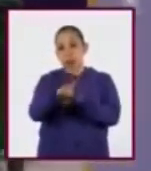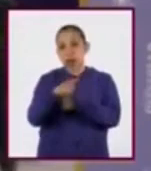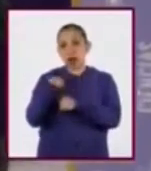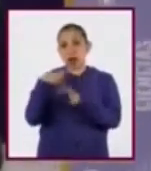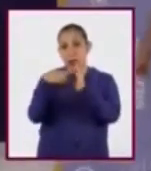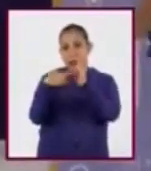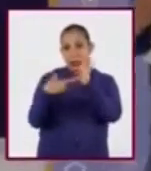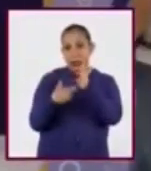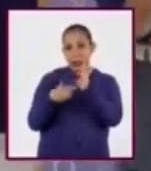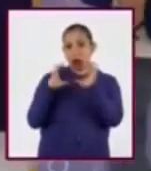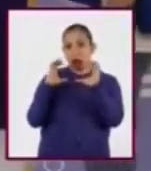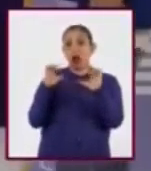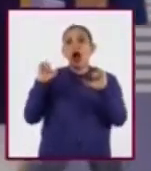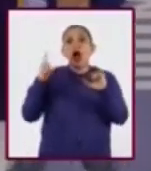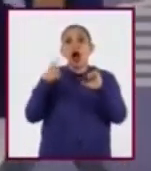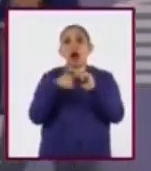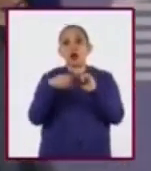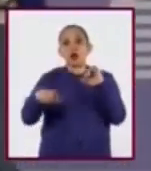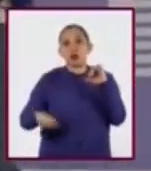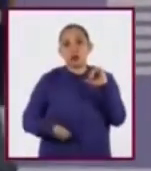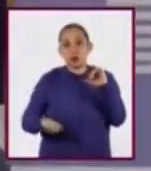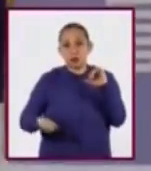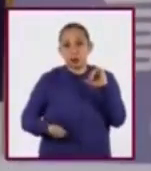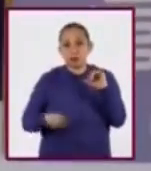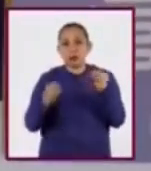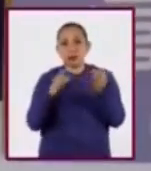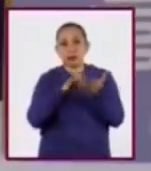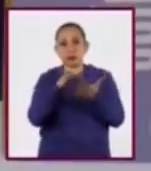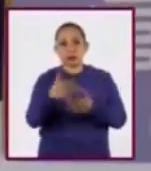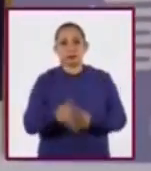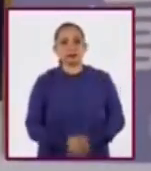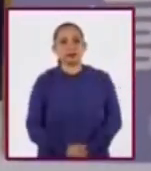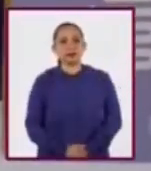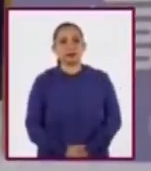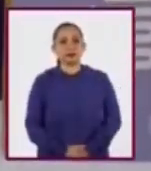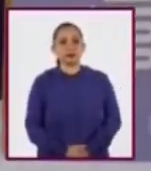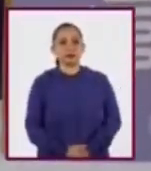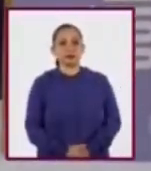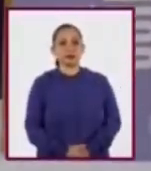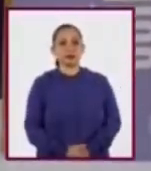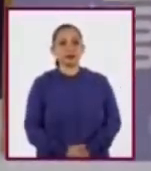medidas necesarias para evitar un accidente. Muchas gracias. Gracias.